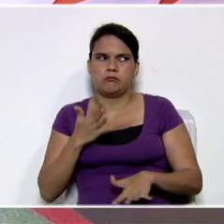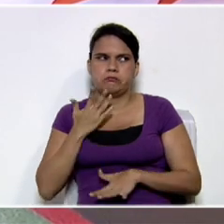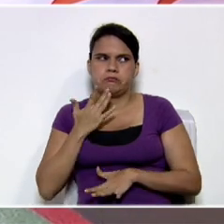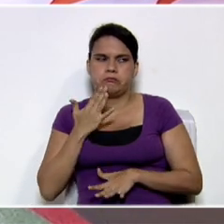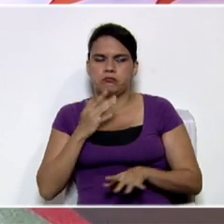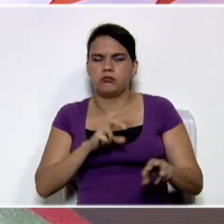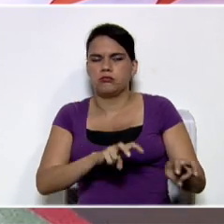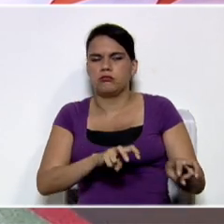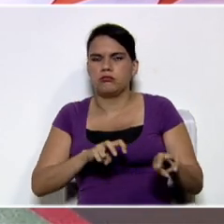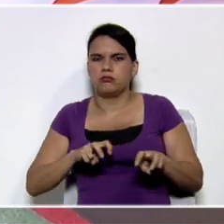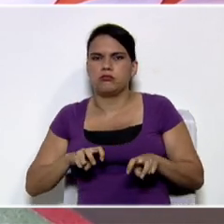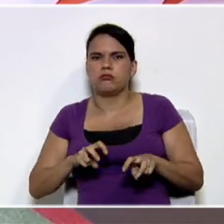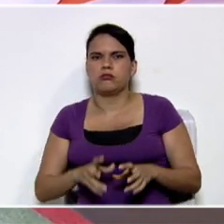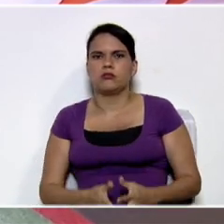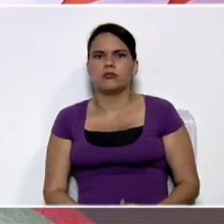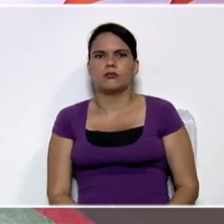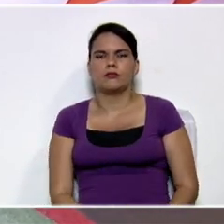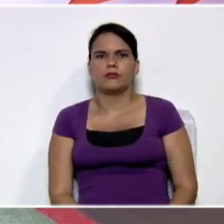agricultura.